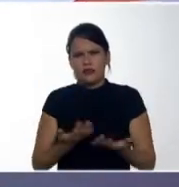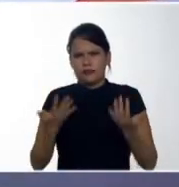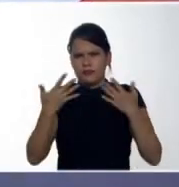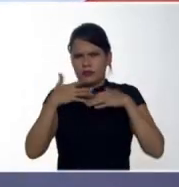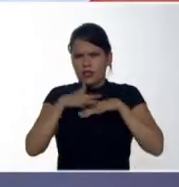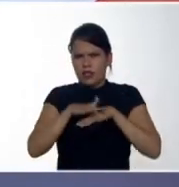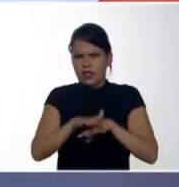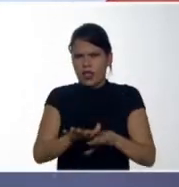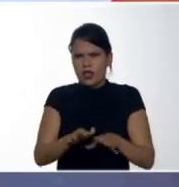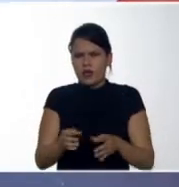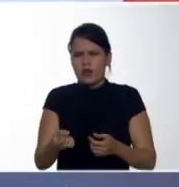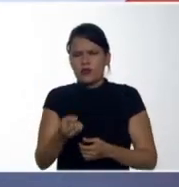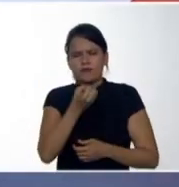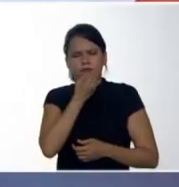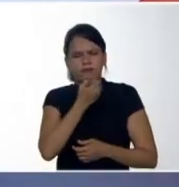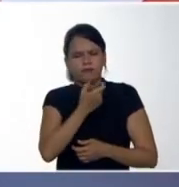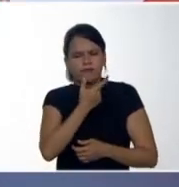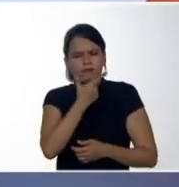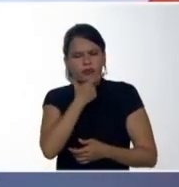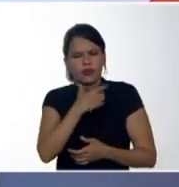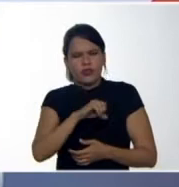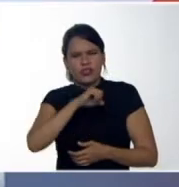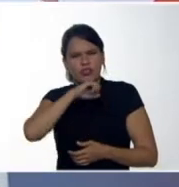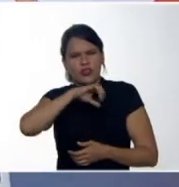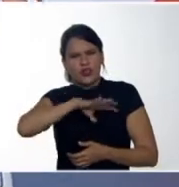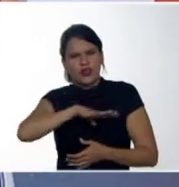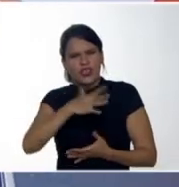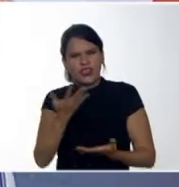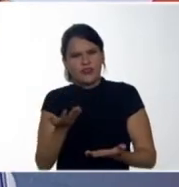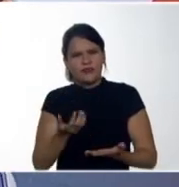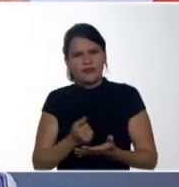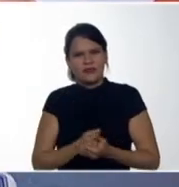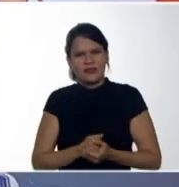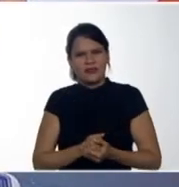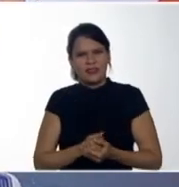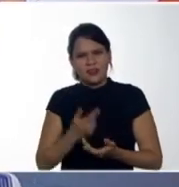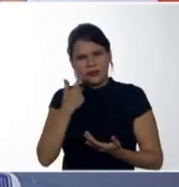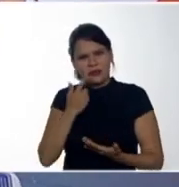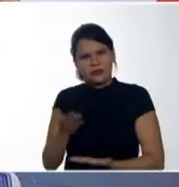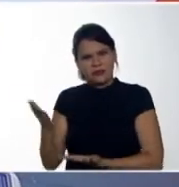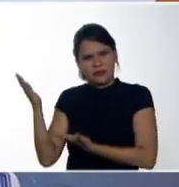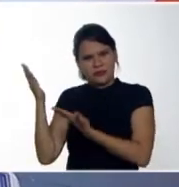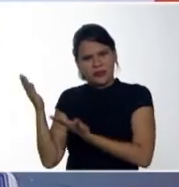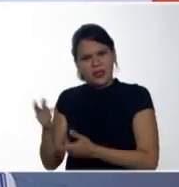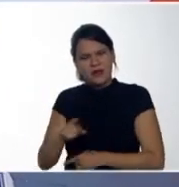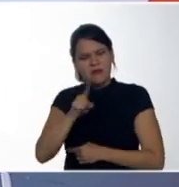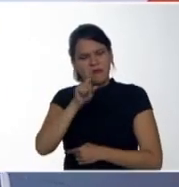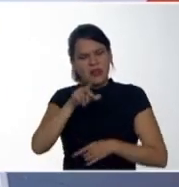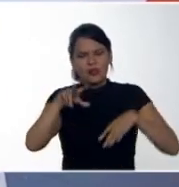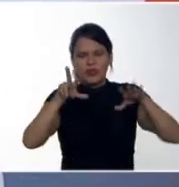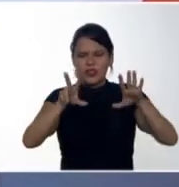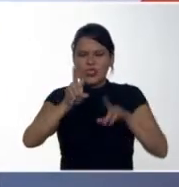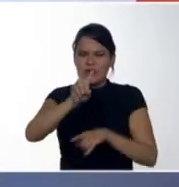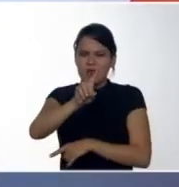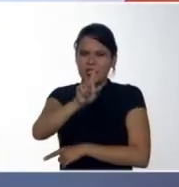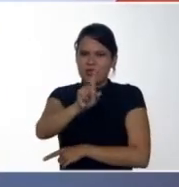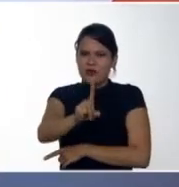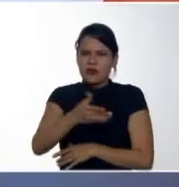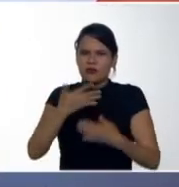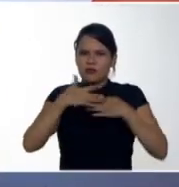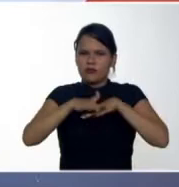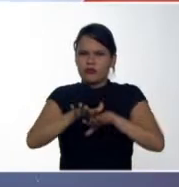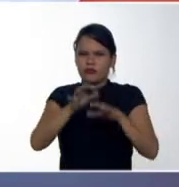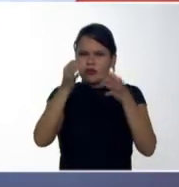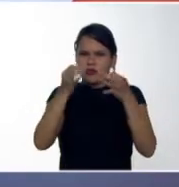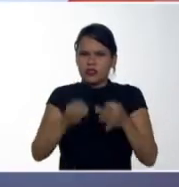con nuestra maravillosa historia y ambientados en 1821, relacionándolos siempre con